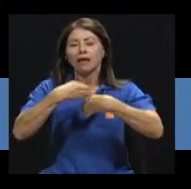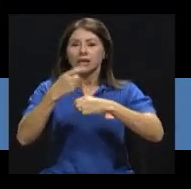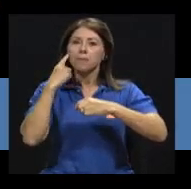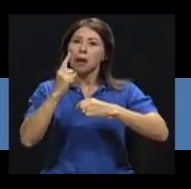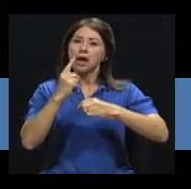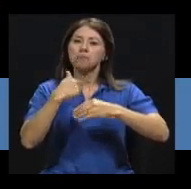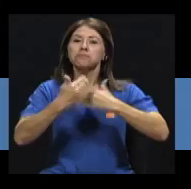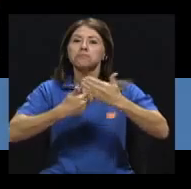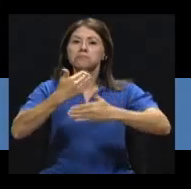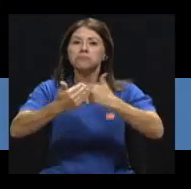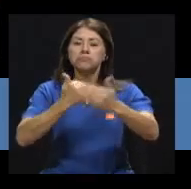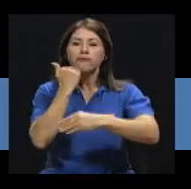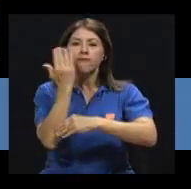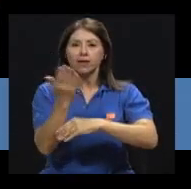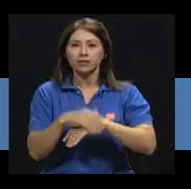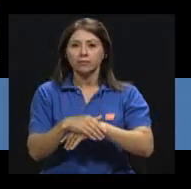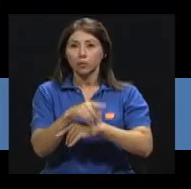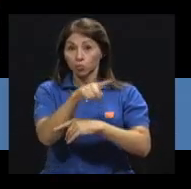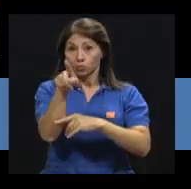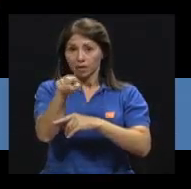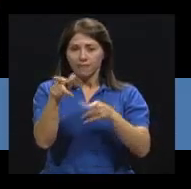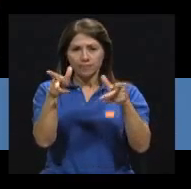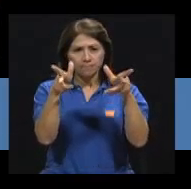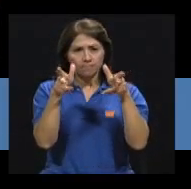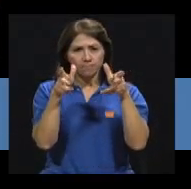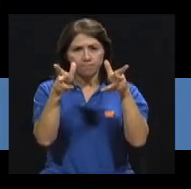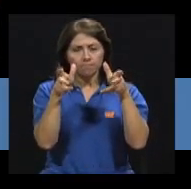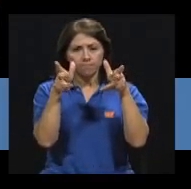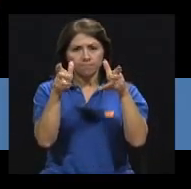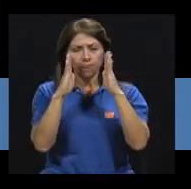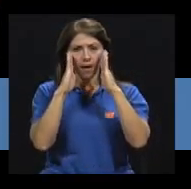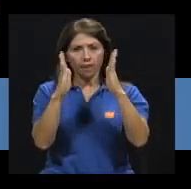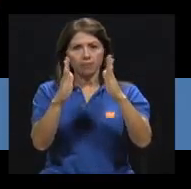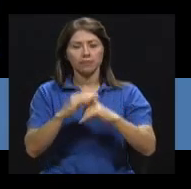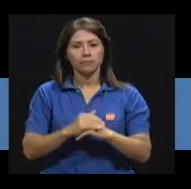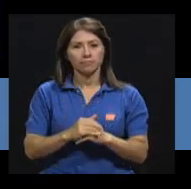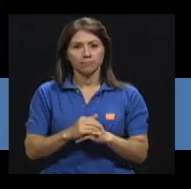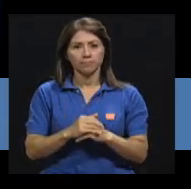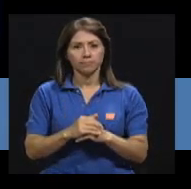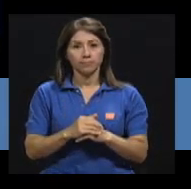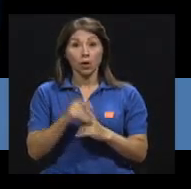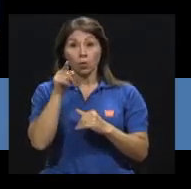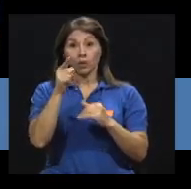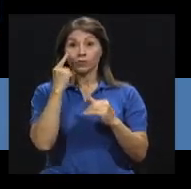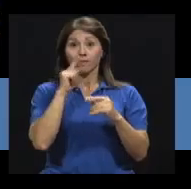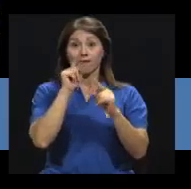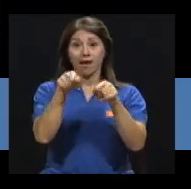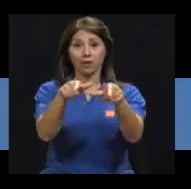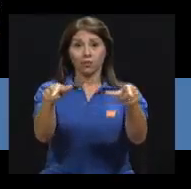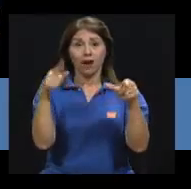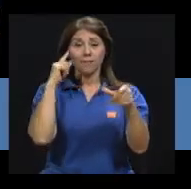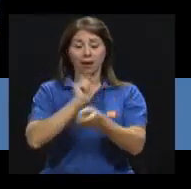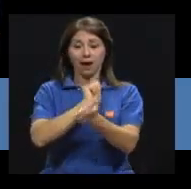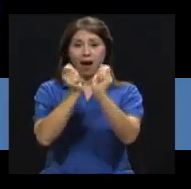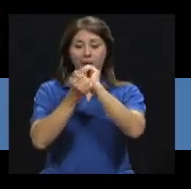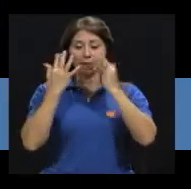Escuche atentamente las instrucciones. ingrese al vestidor para